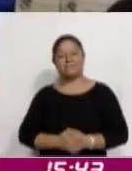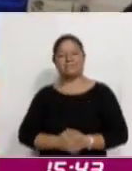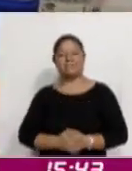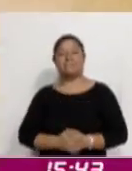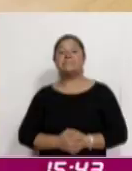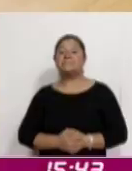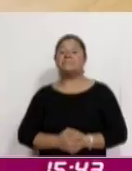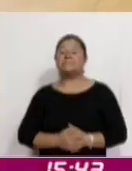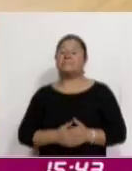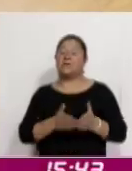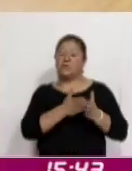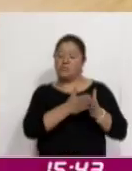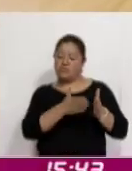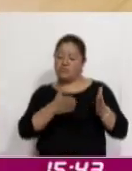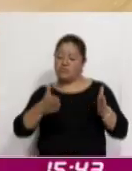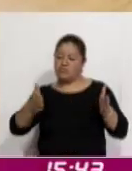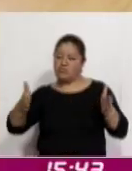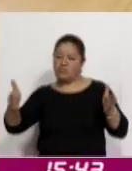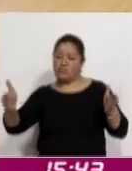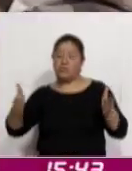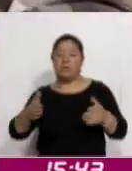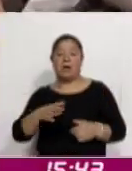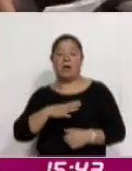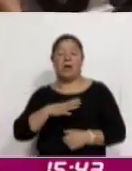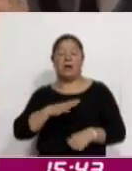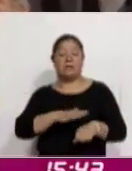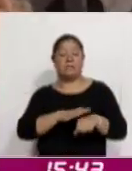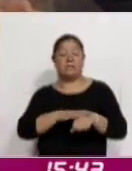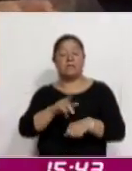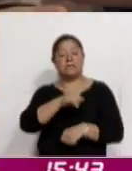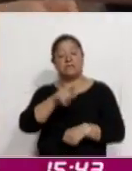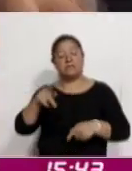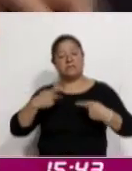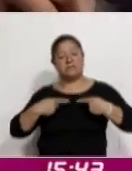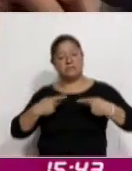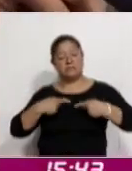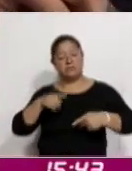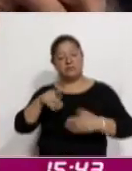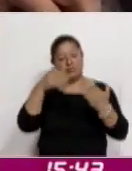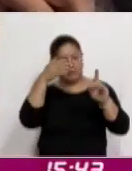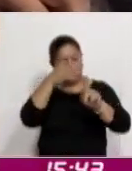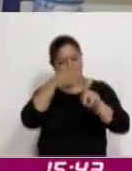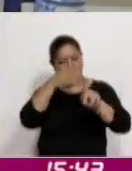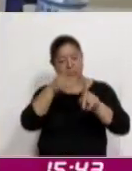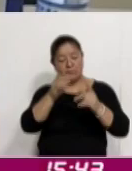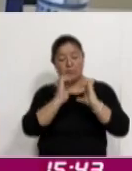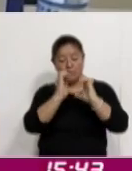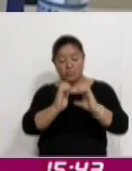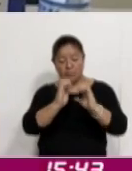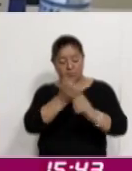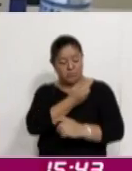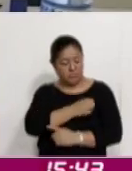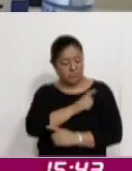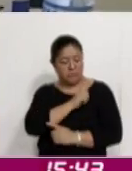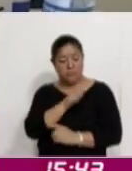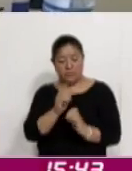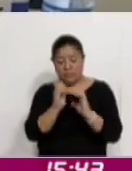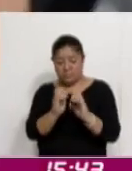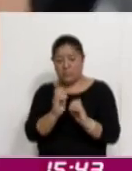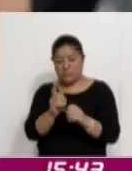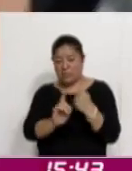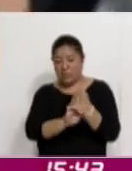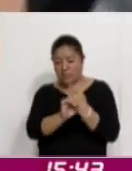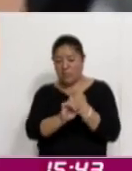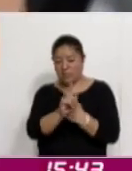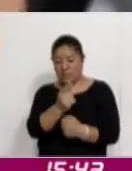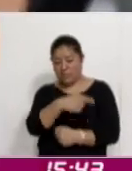ampliará la campaña de vacunación contra la influenza y el COVID-19 a todas las personas, con el objetivo de proteger su salud y reducir el riesgo de complicaciones debido